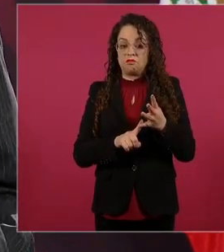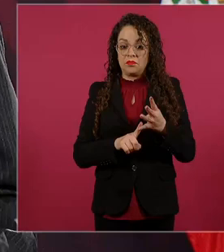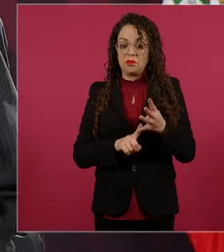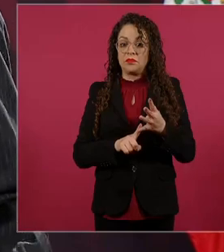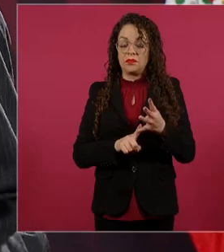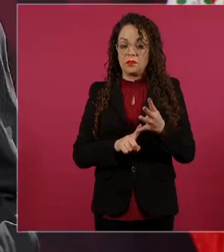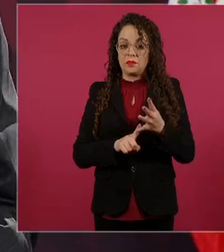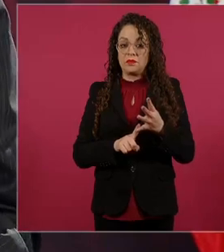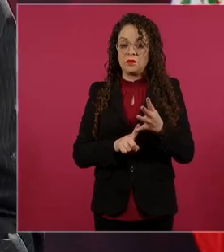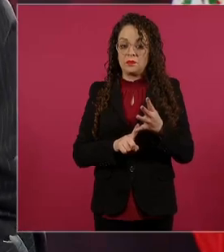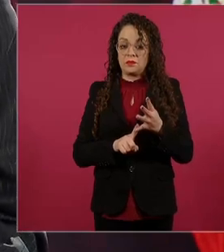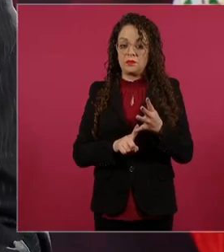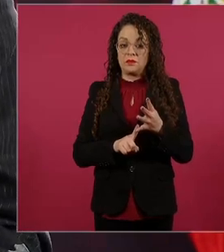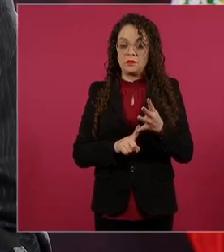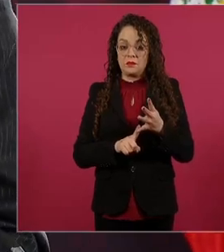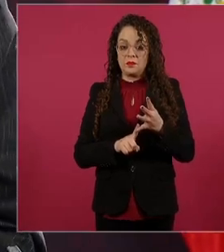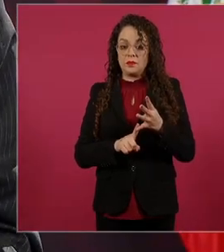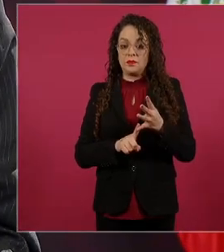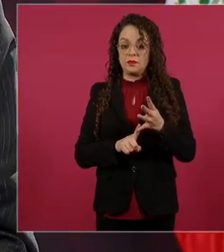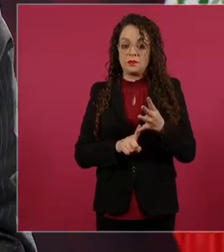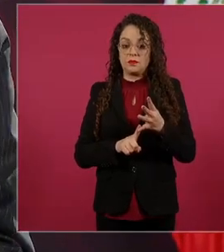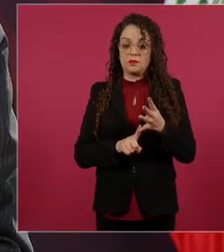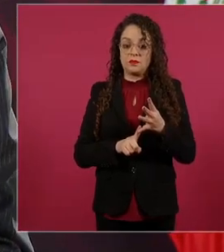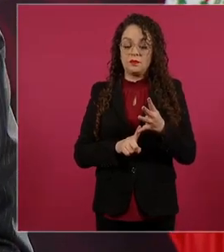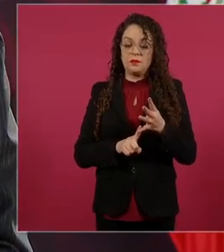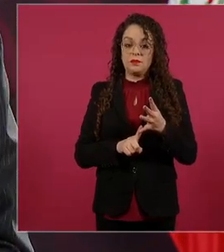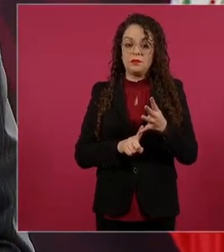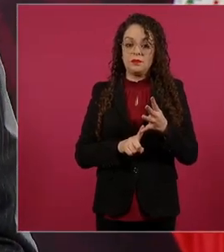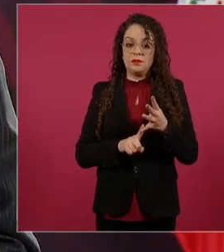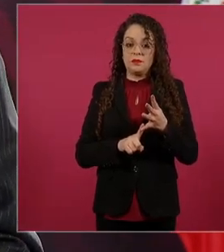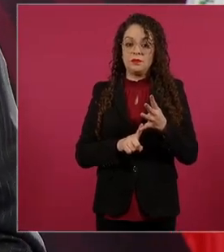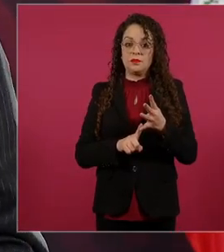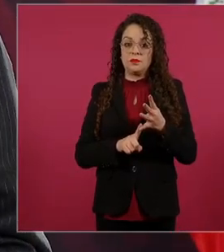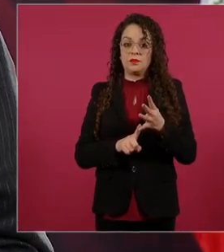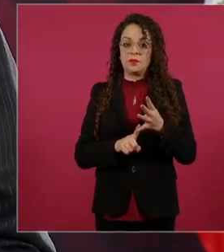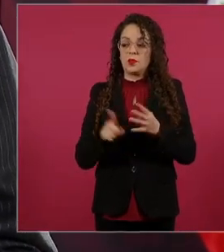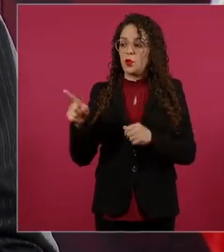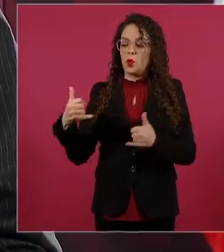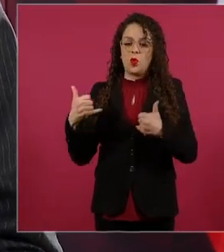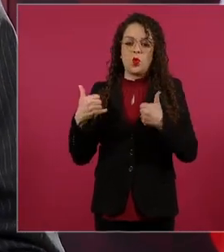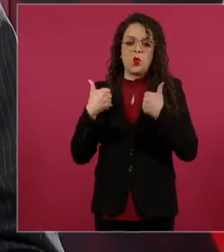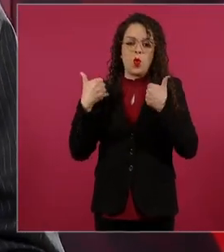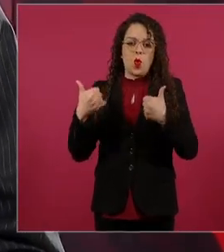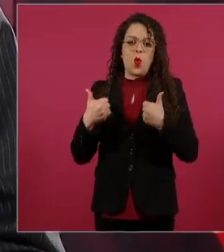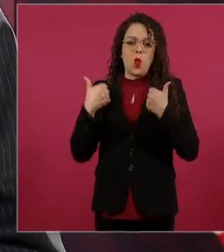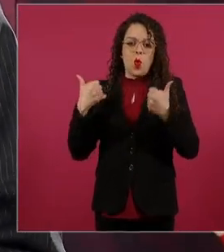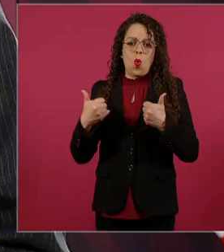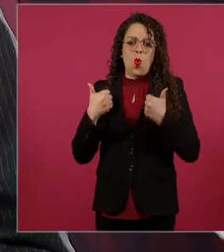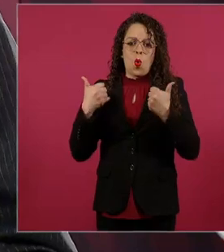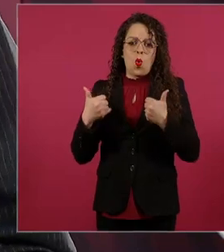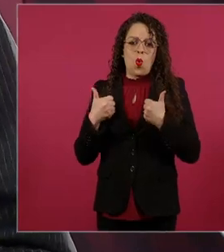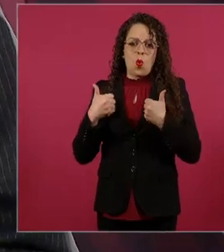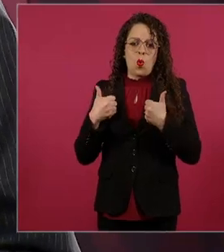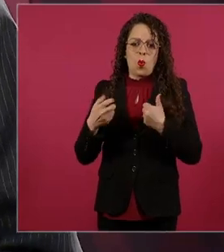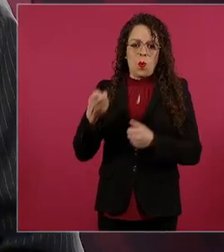Viene De la lucha Social Desde jovencita